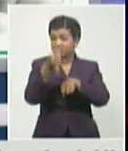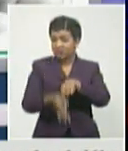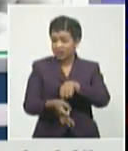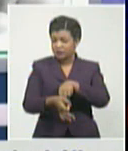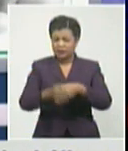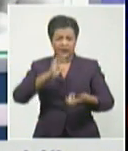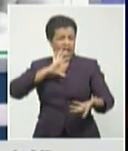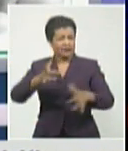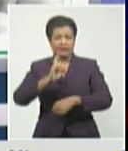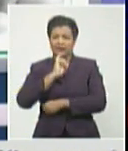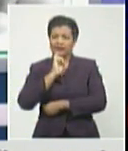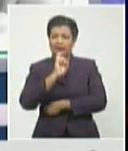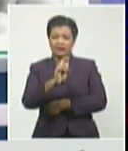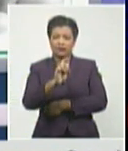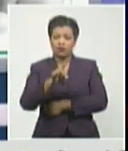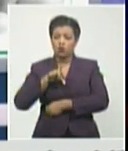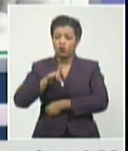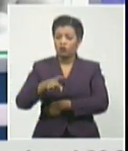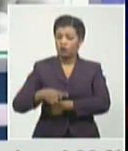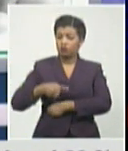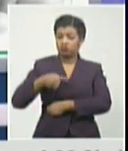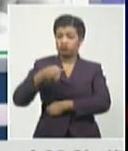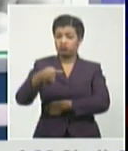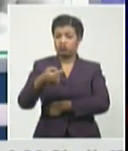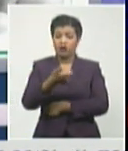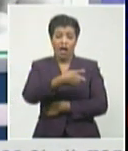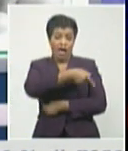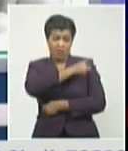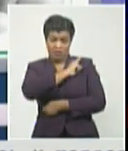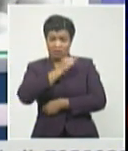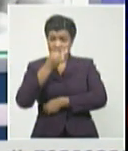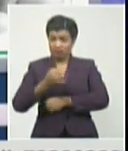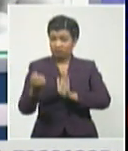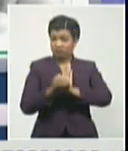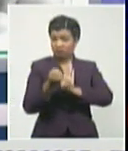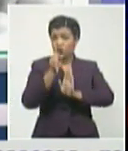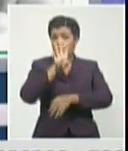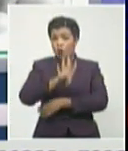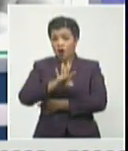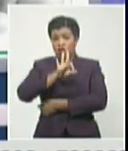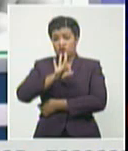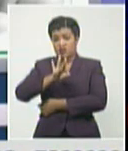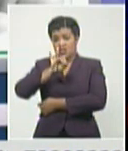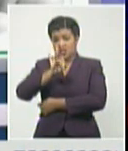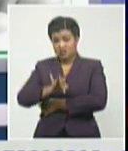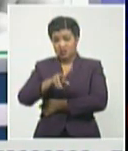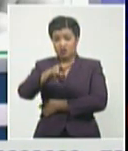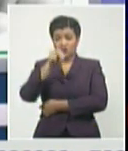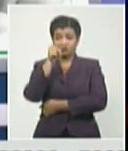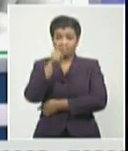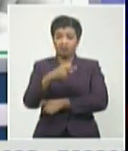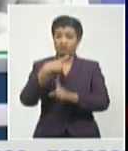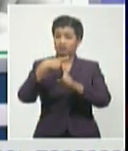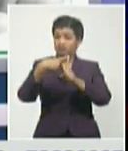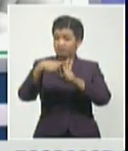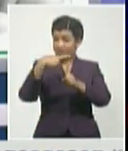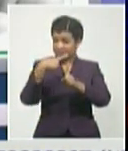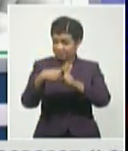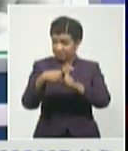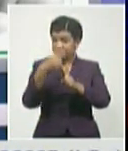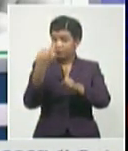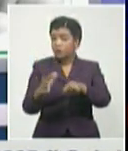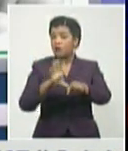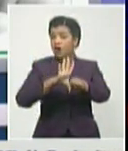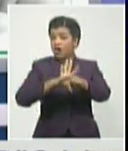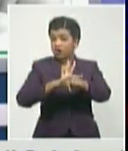en las últimas jornadas ha registró ayer la nación 487 nuevos casos positivos a la cob y 19